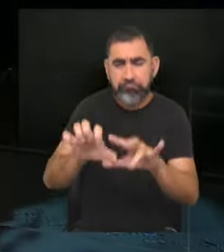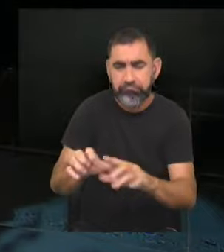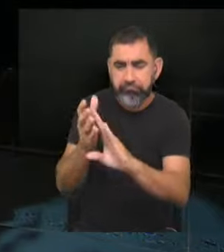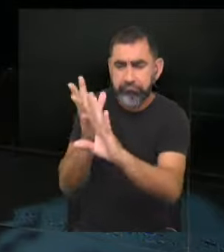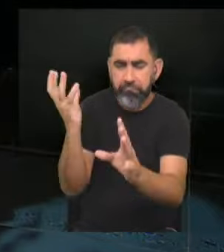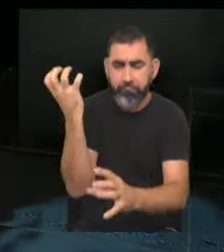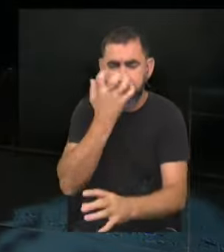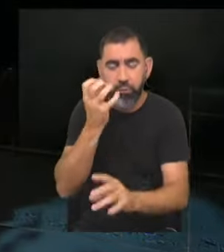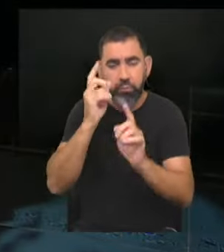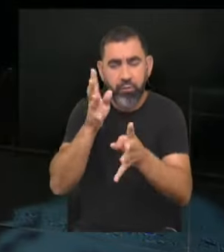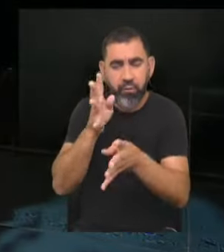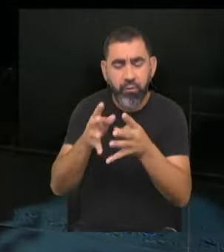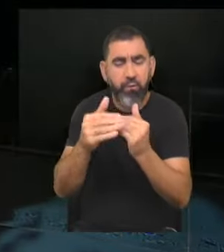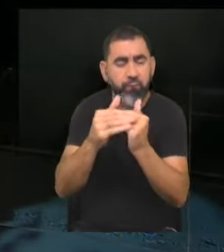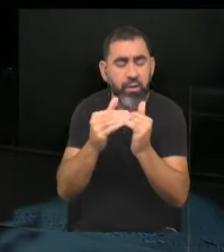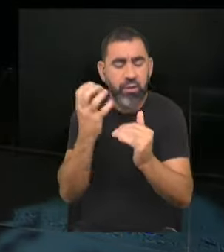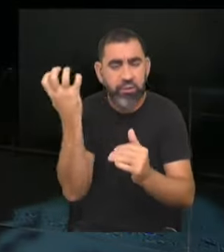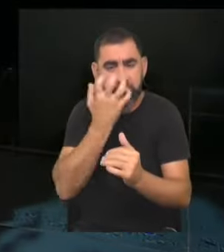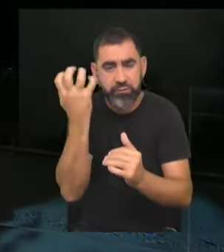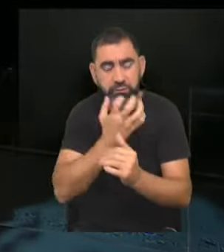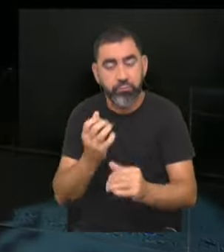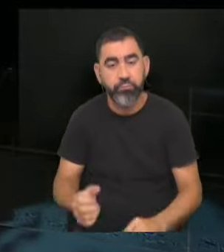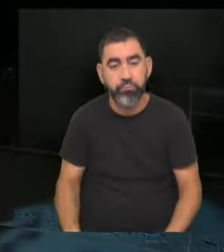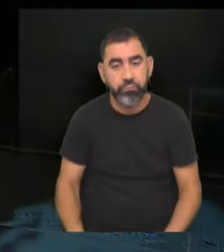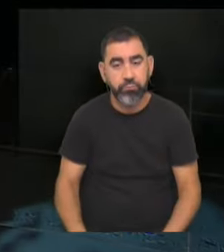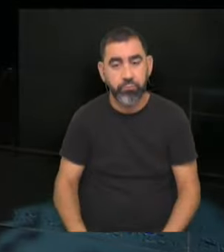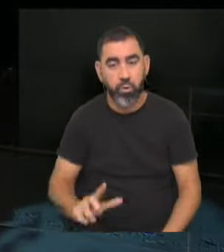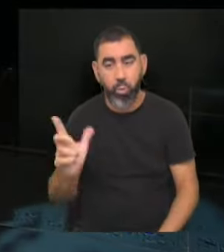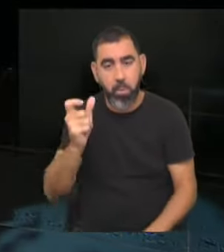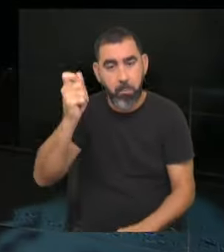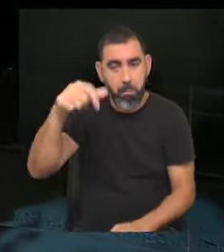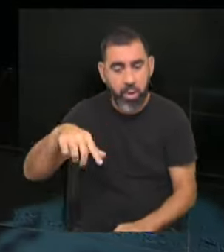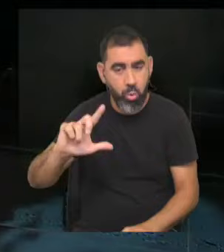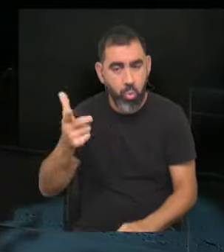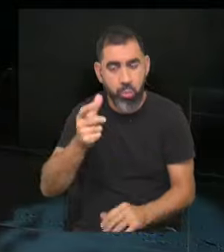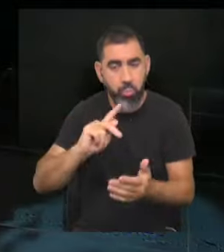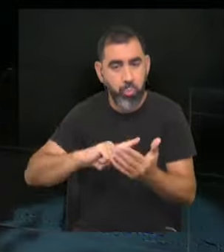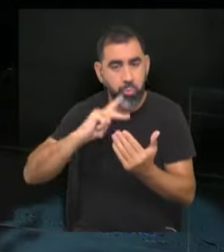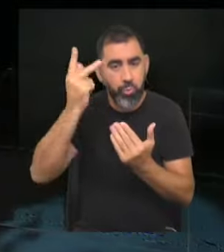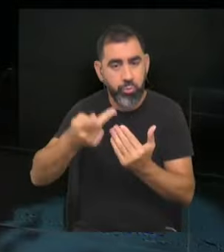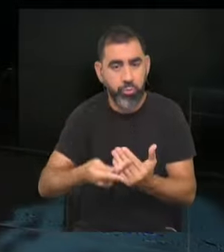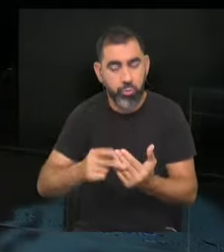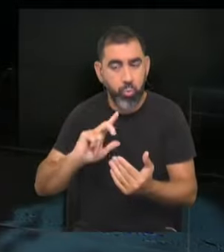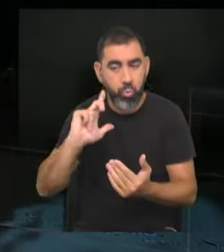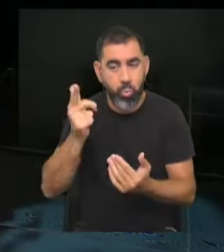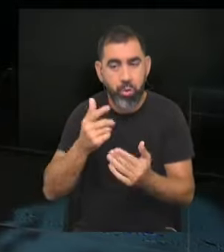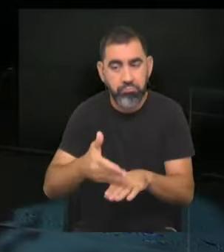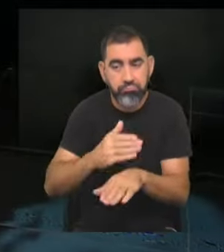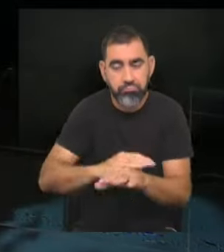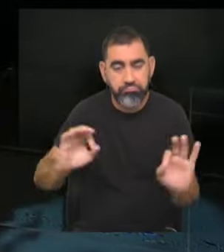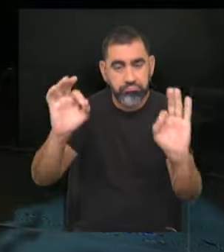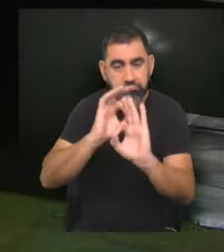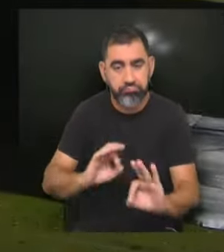deterioro del equipamiento básico Según dijo soa no hay plan no hay proyecto y no hay un